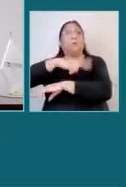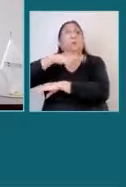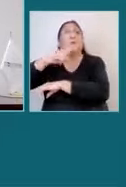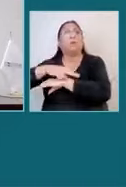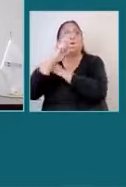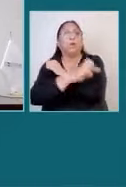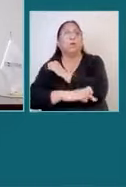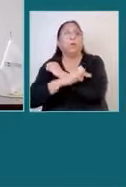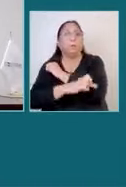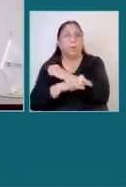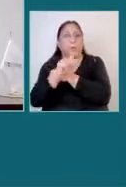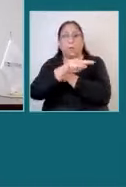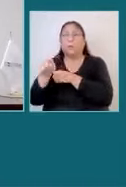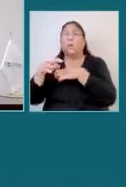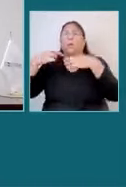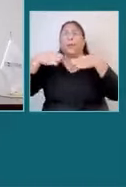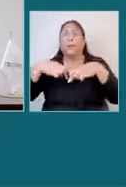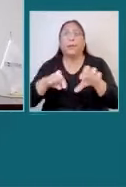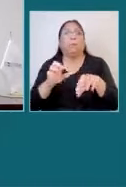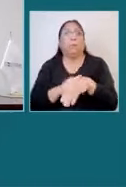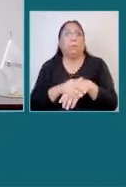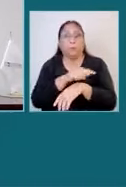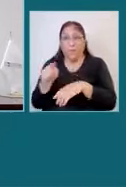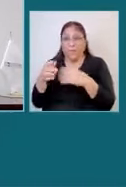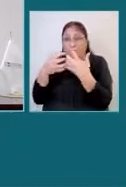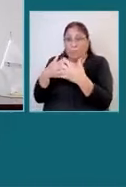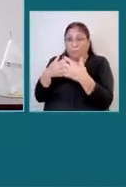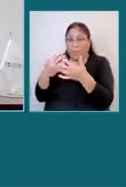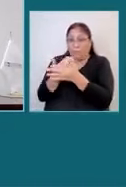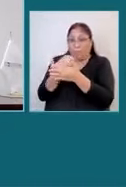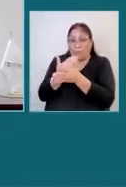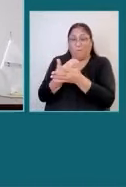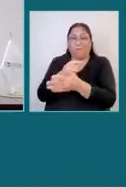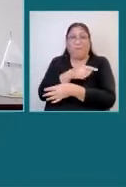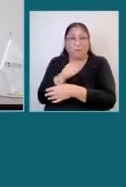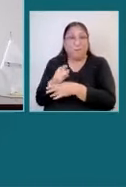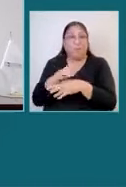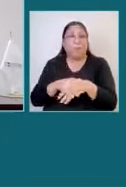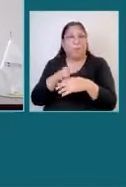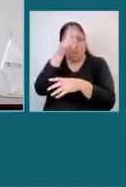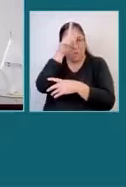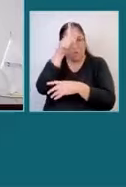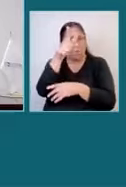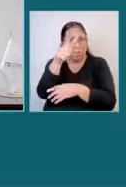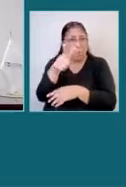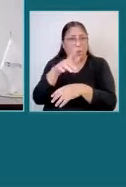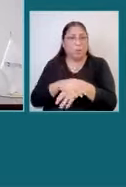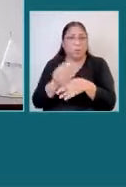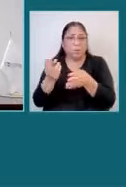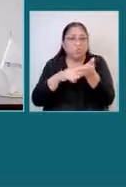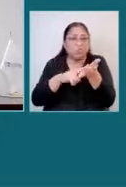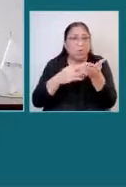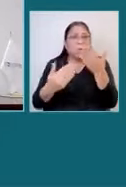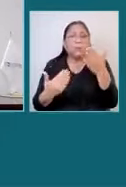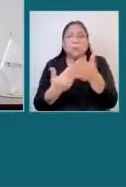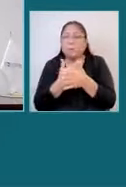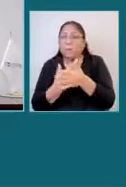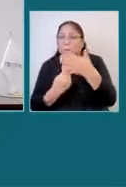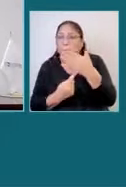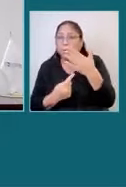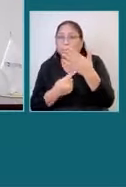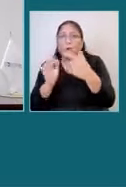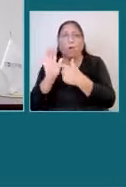país, que les permita a los emprendedores que lideran estas startups poder